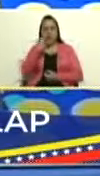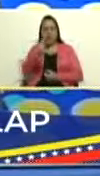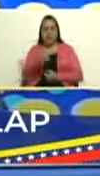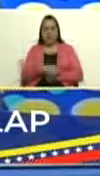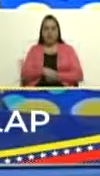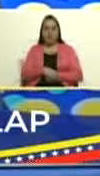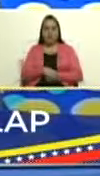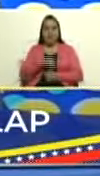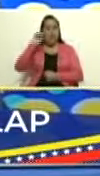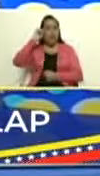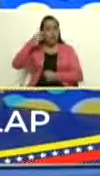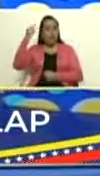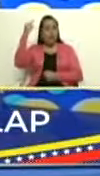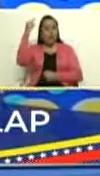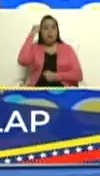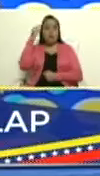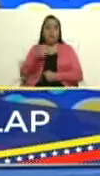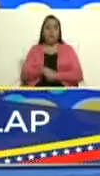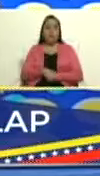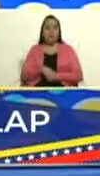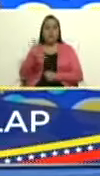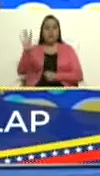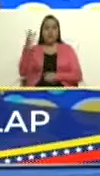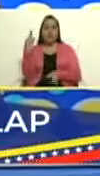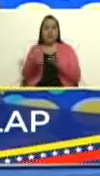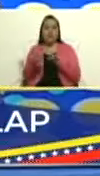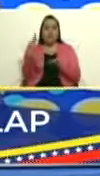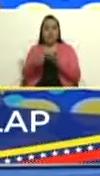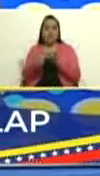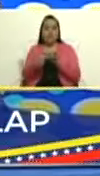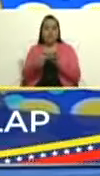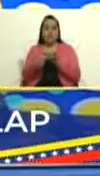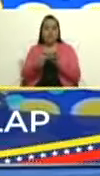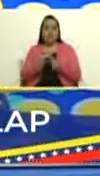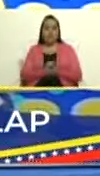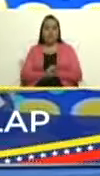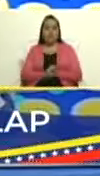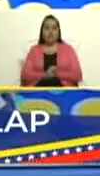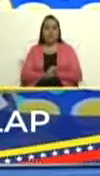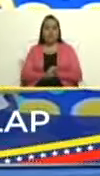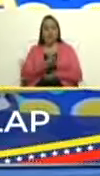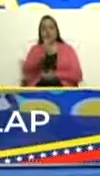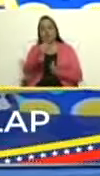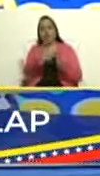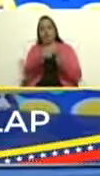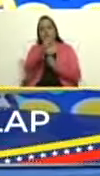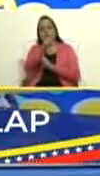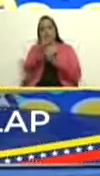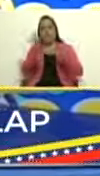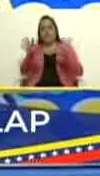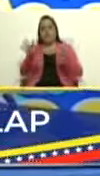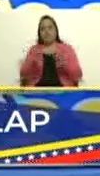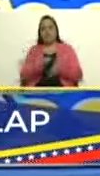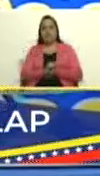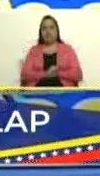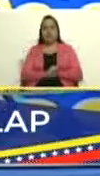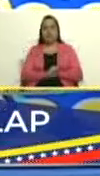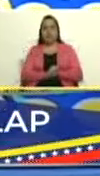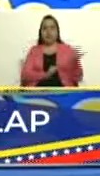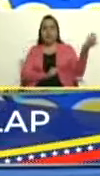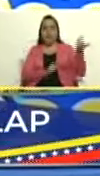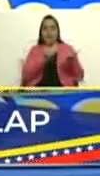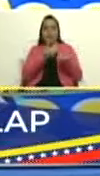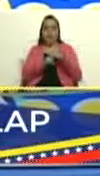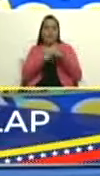Graben la fecha, 5 de septiembre del 2019, Silita, a mi esposa